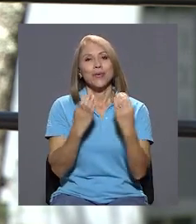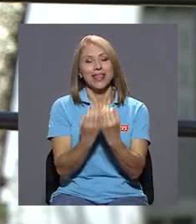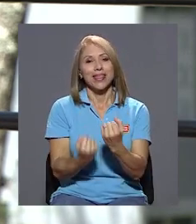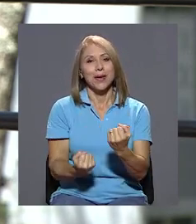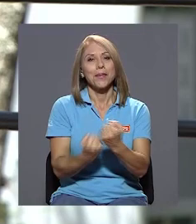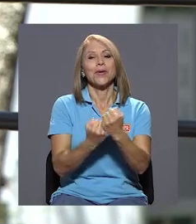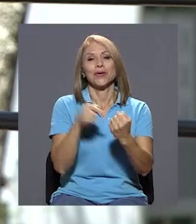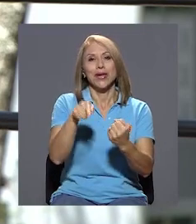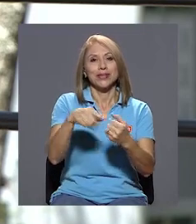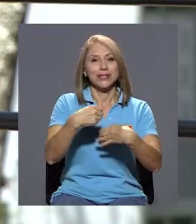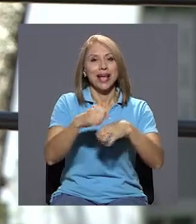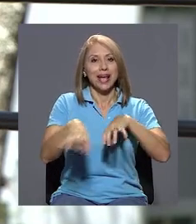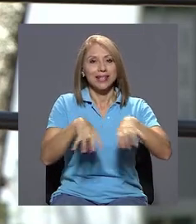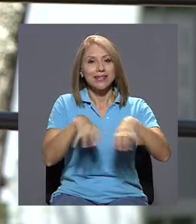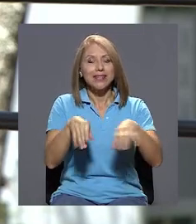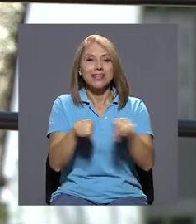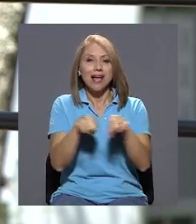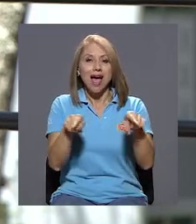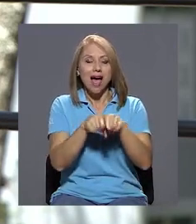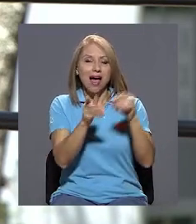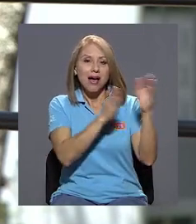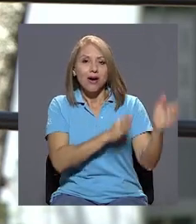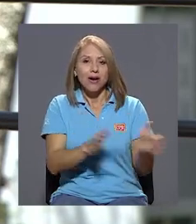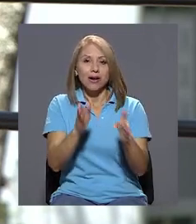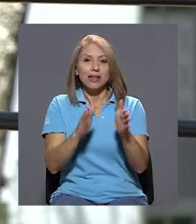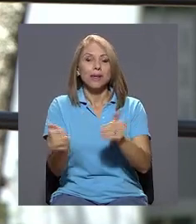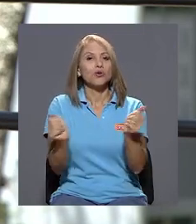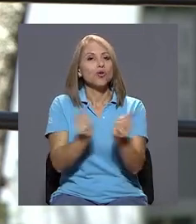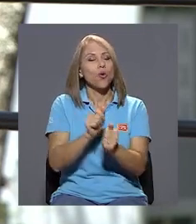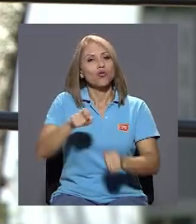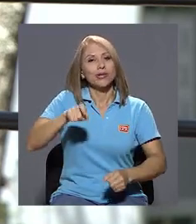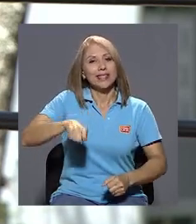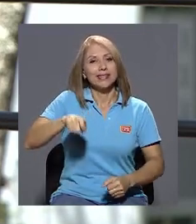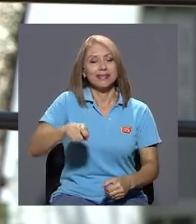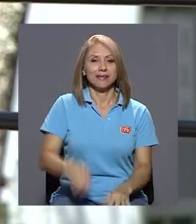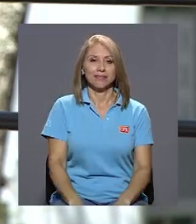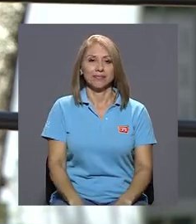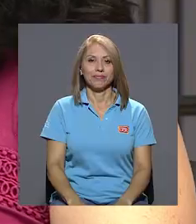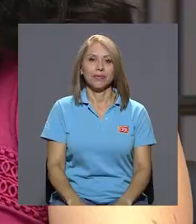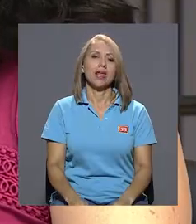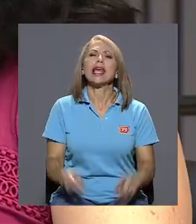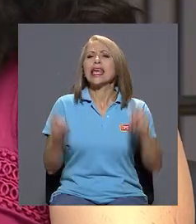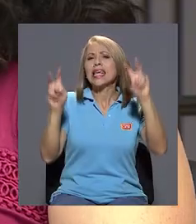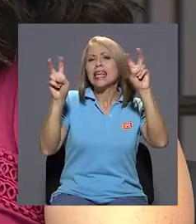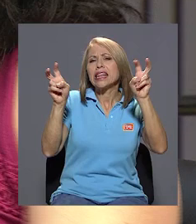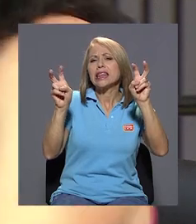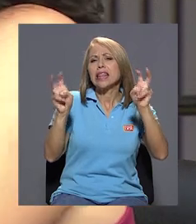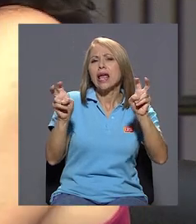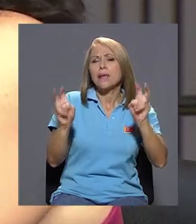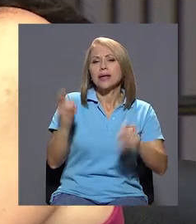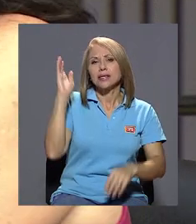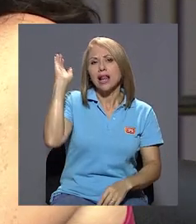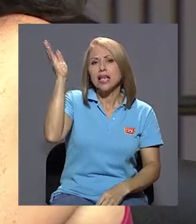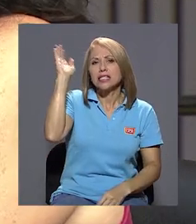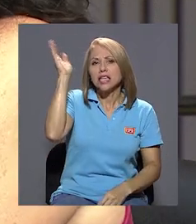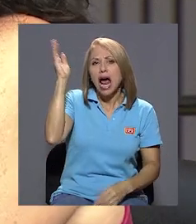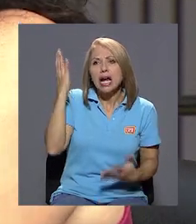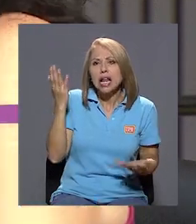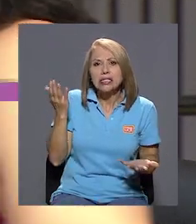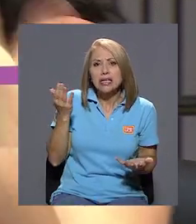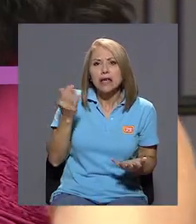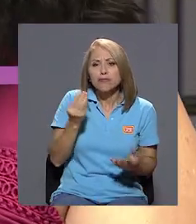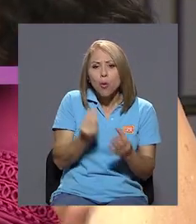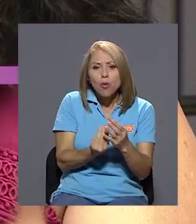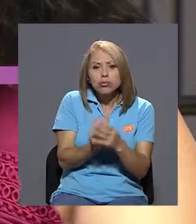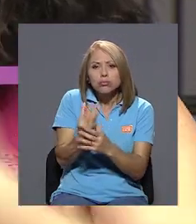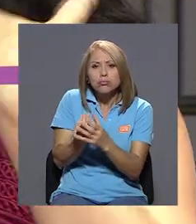comité de apoyo hacemos todas las actividades y también nos organizamos con todo lo que necesitamos. Ok, y digamos los temas de las charlas